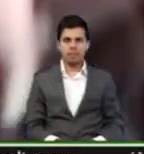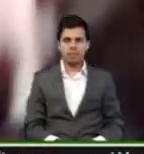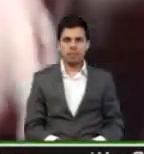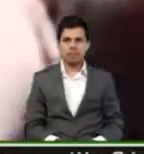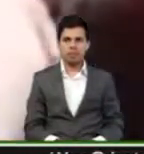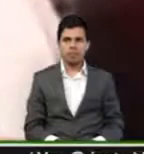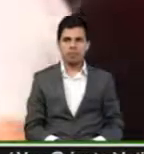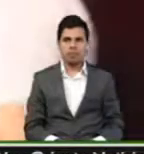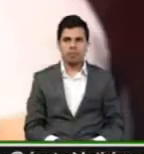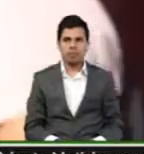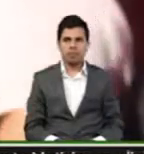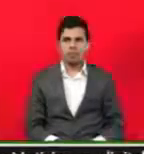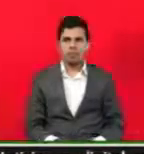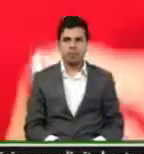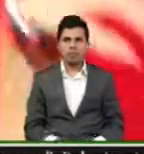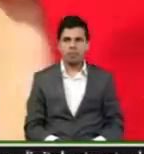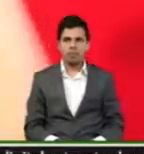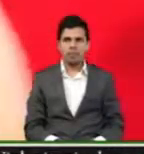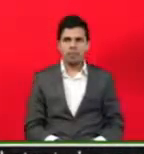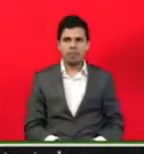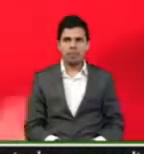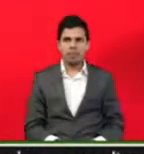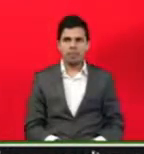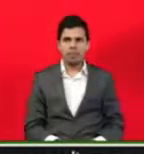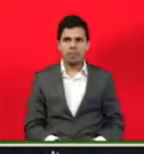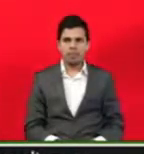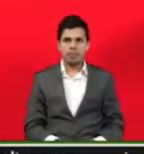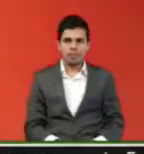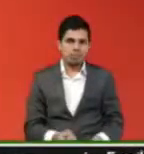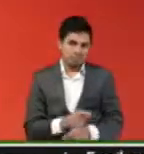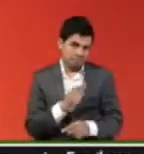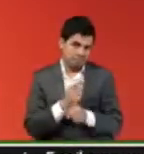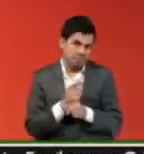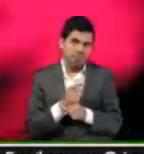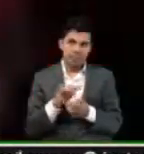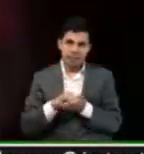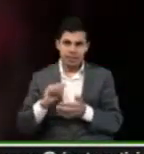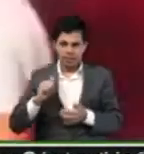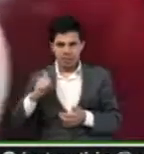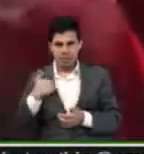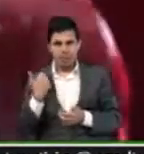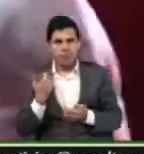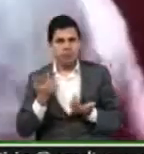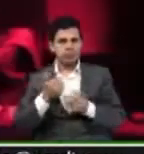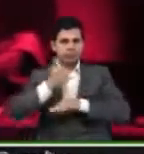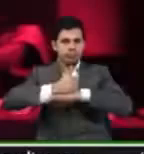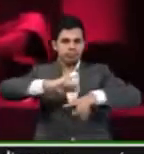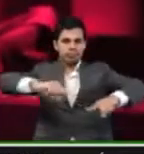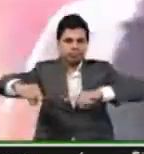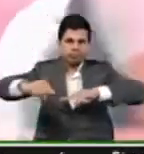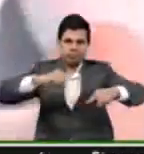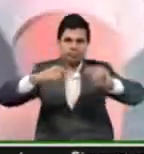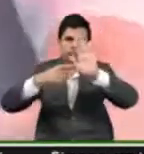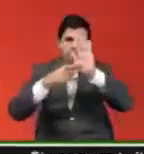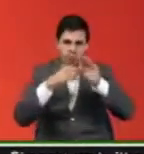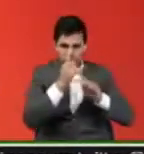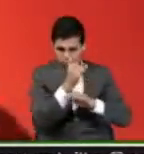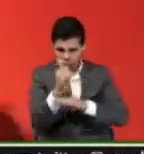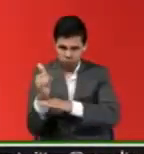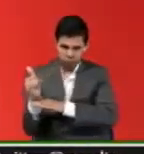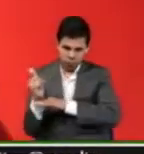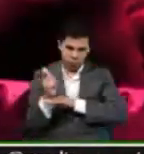como se me antoja. Y fue precisamente eso lo que quisieron mostrar sus directores en esta pieza